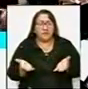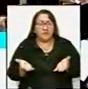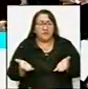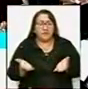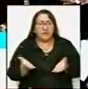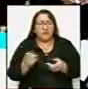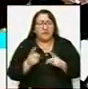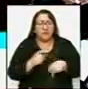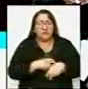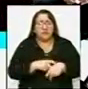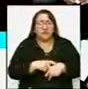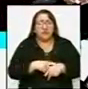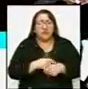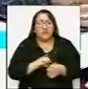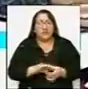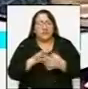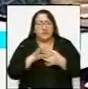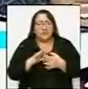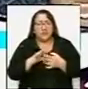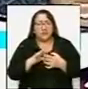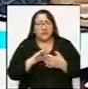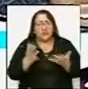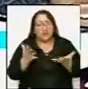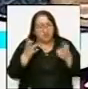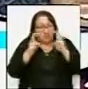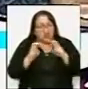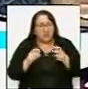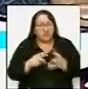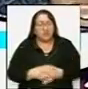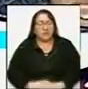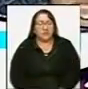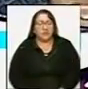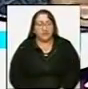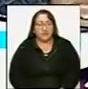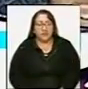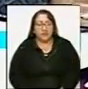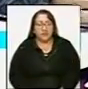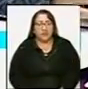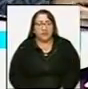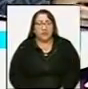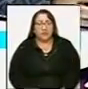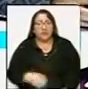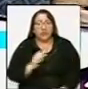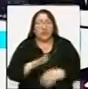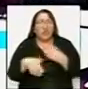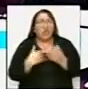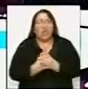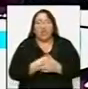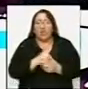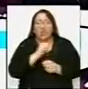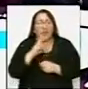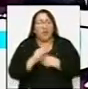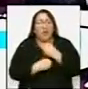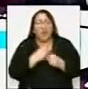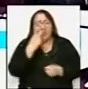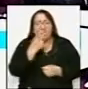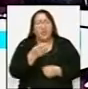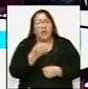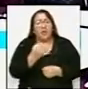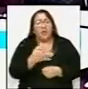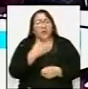un momento específico, que se haga ese análisis. O sea, porque decirles, oye, todos los días del año quiero ver que